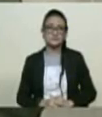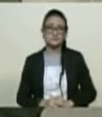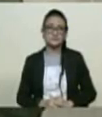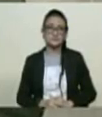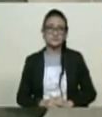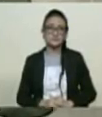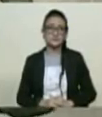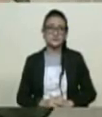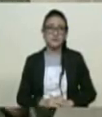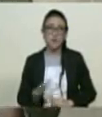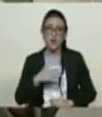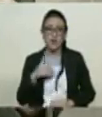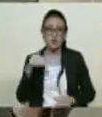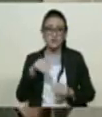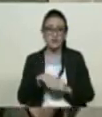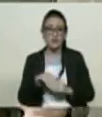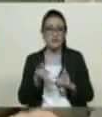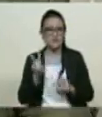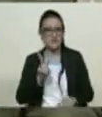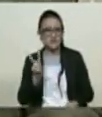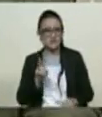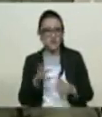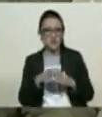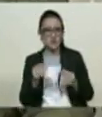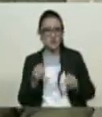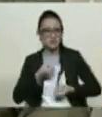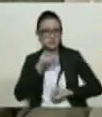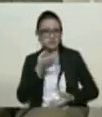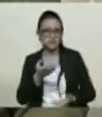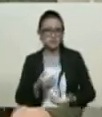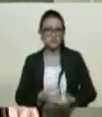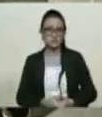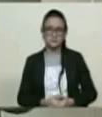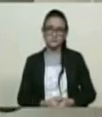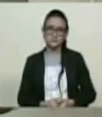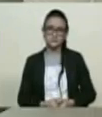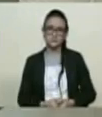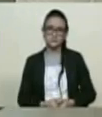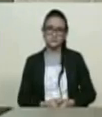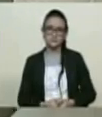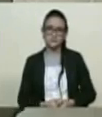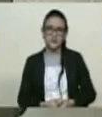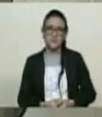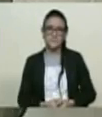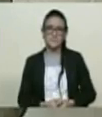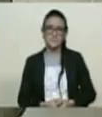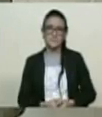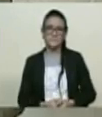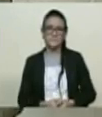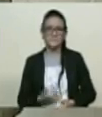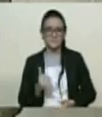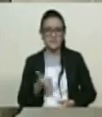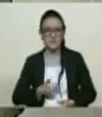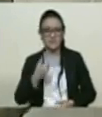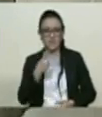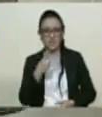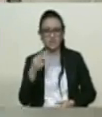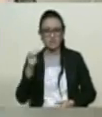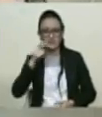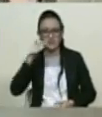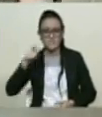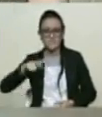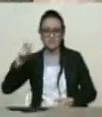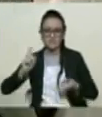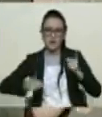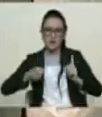intentaron impedir que las venezolanas y los venezolanos se expresaran. A nosotros tenemos más de 200 funcionarios y funcionarios,